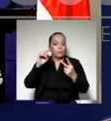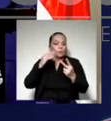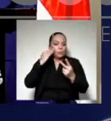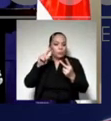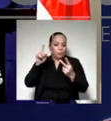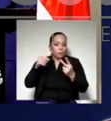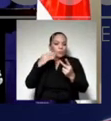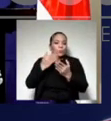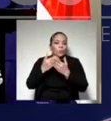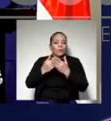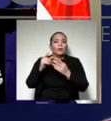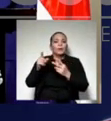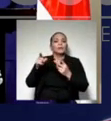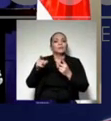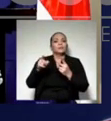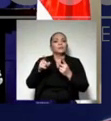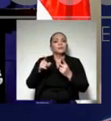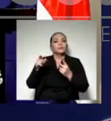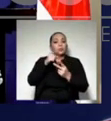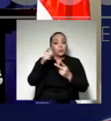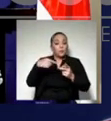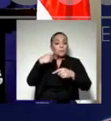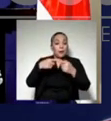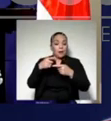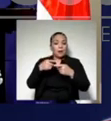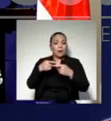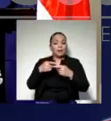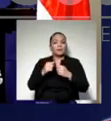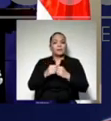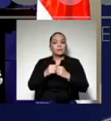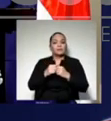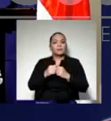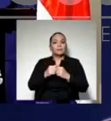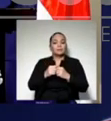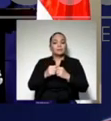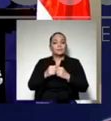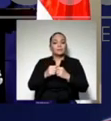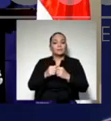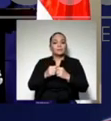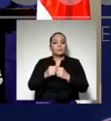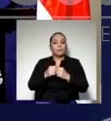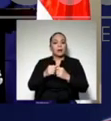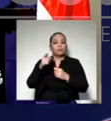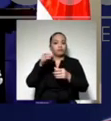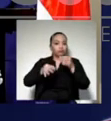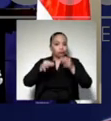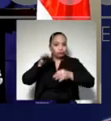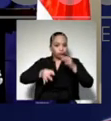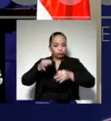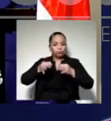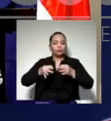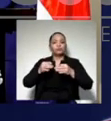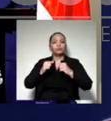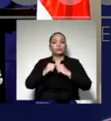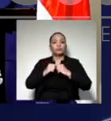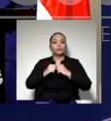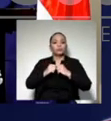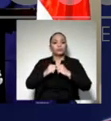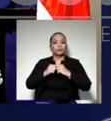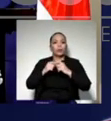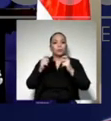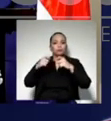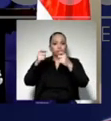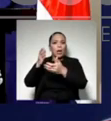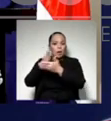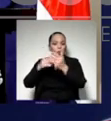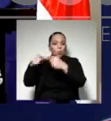ustedes pretenden presentar en otras instancias penales y judiciales algo en contra de este